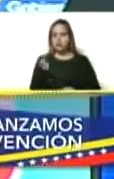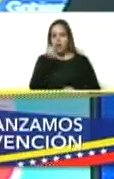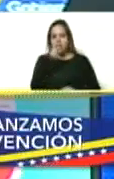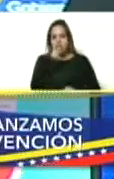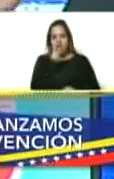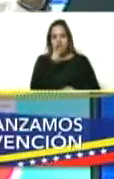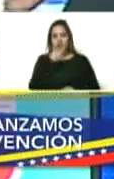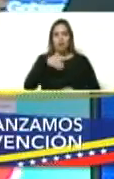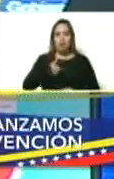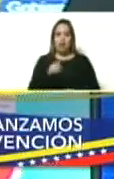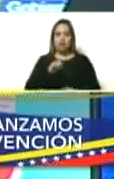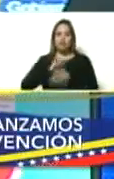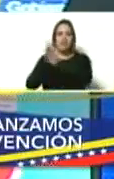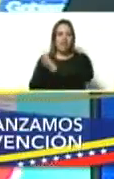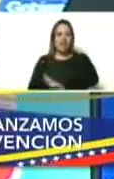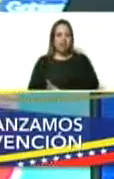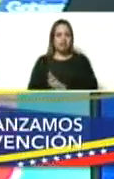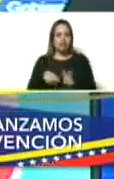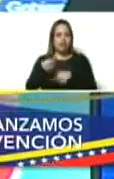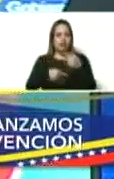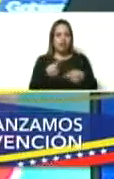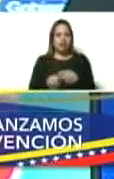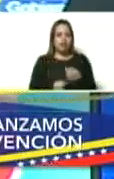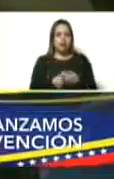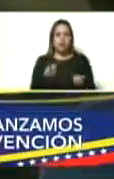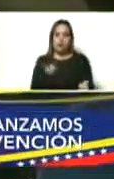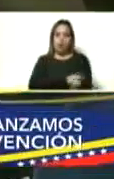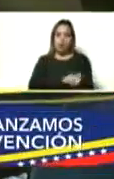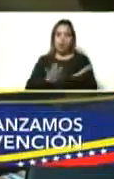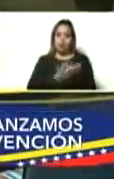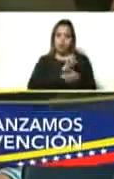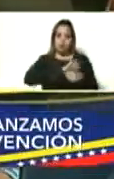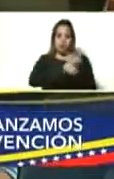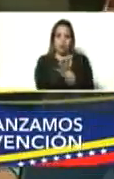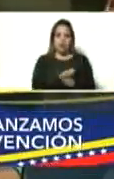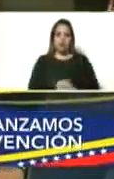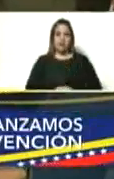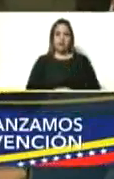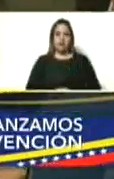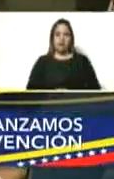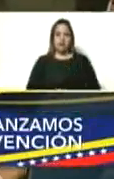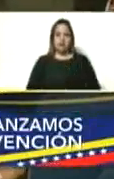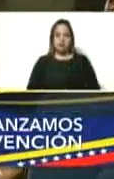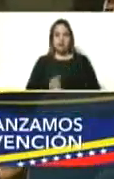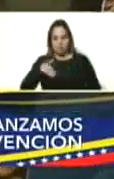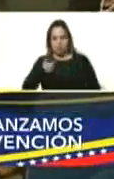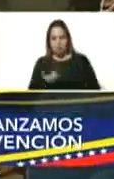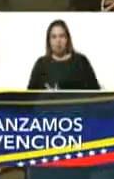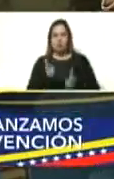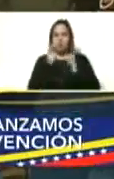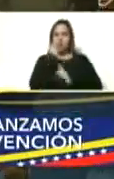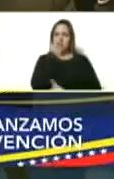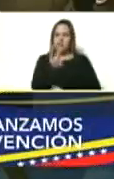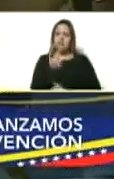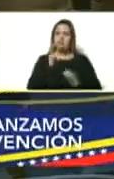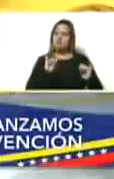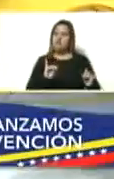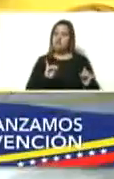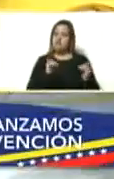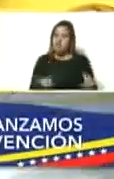medicamentos que puedan neutralizar los efectos más nocivos de la COVID y ya podremos decir, ha pasado la pandemia,